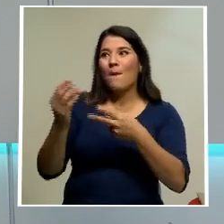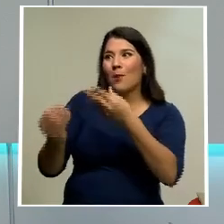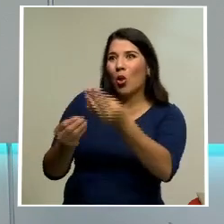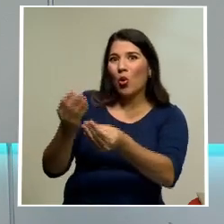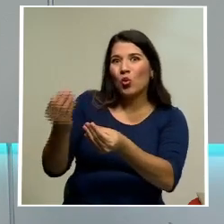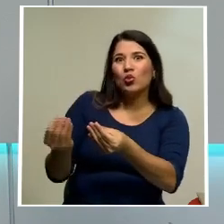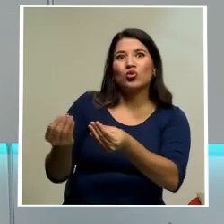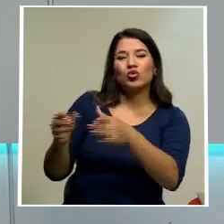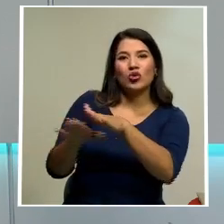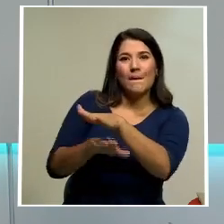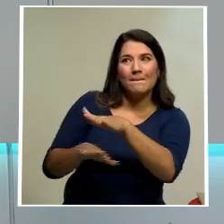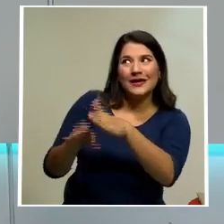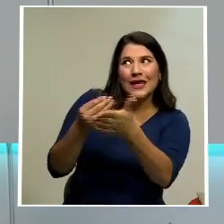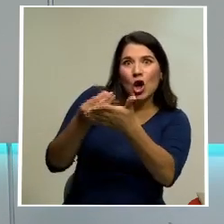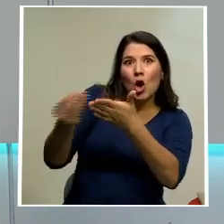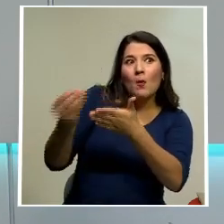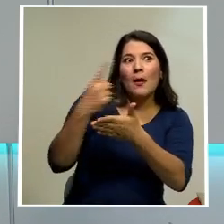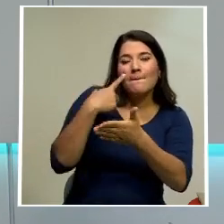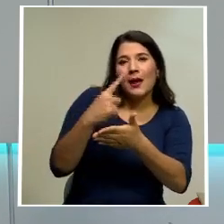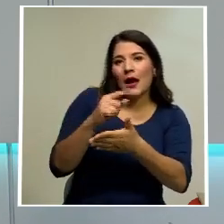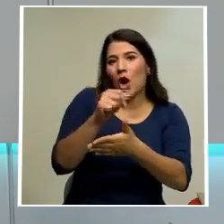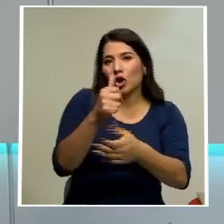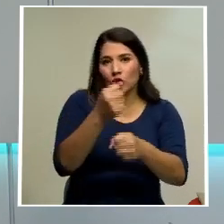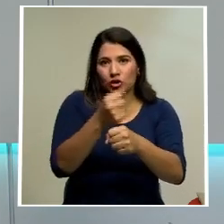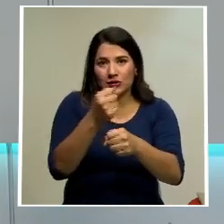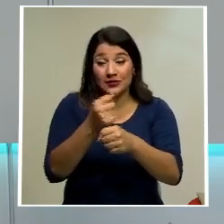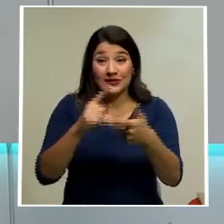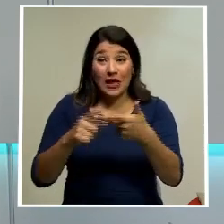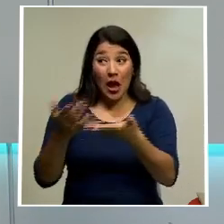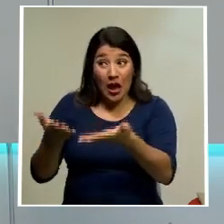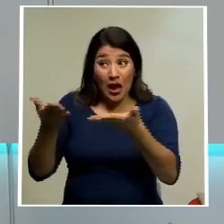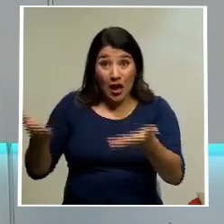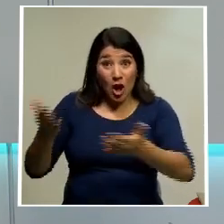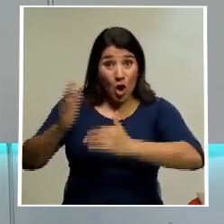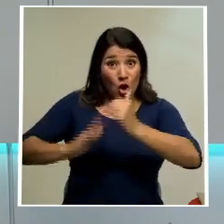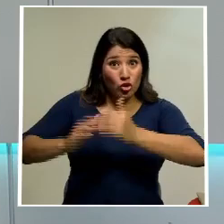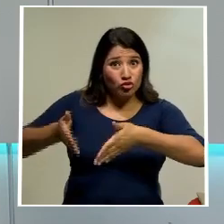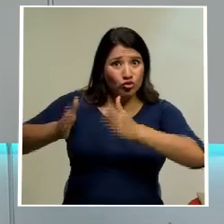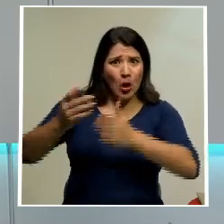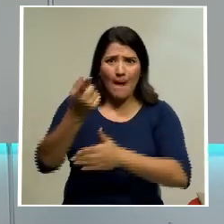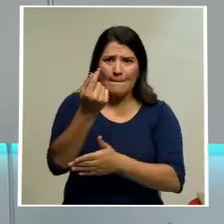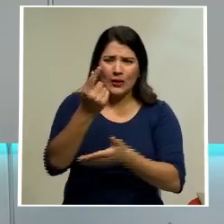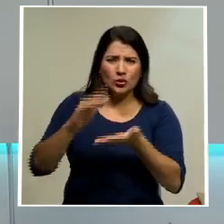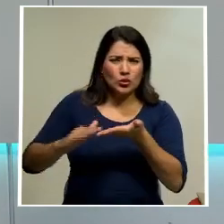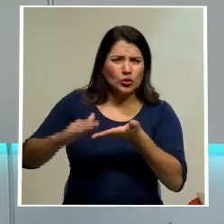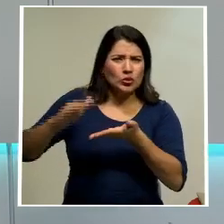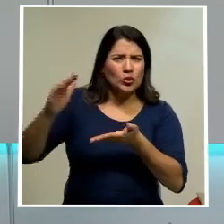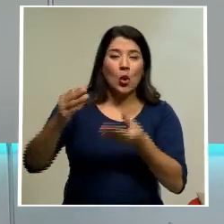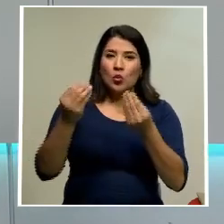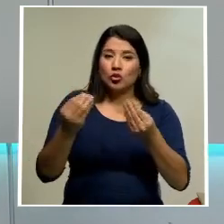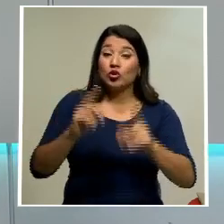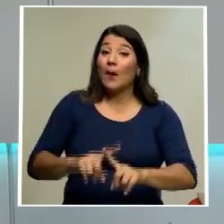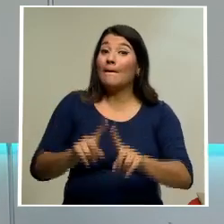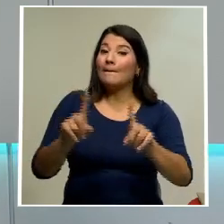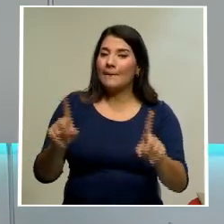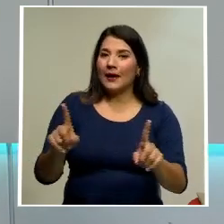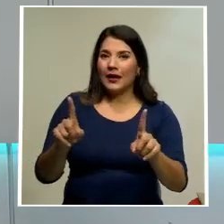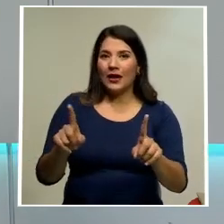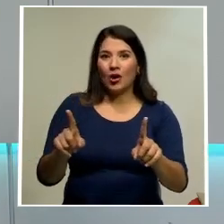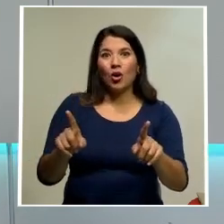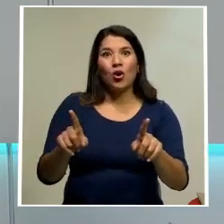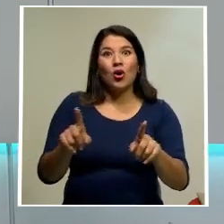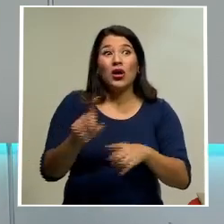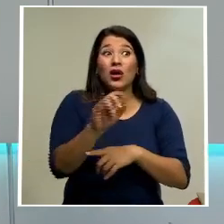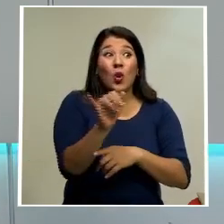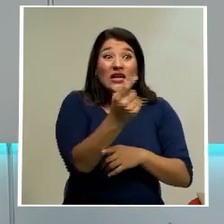que se importan, la construcción, los materiales de construcción han subido muchísimo, pero también no suben los salarios.